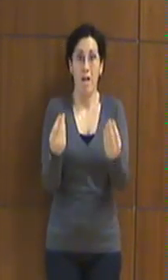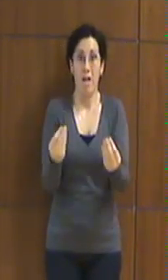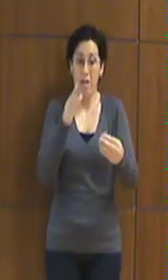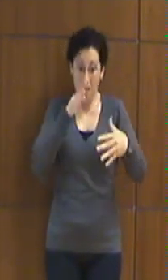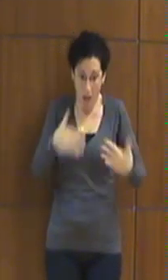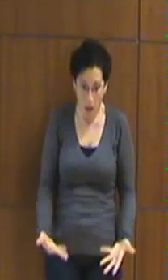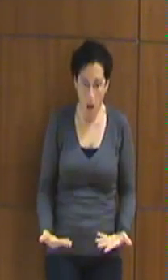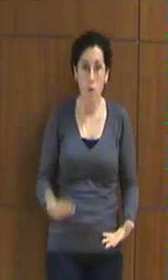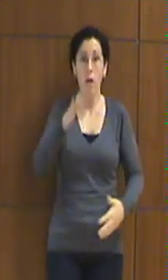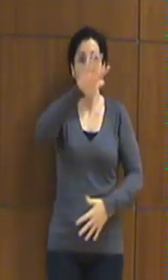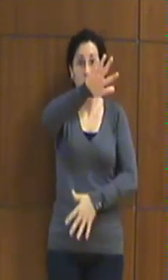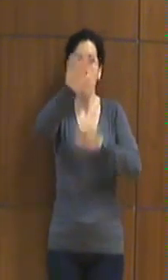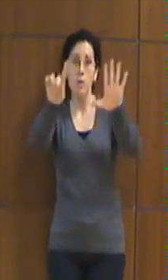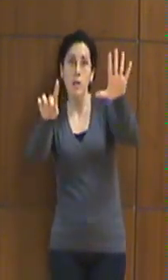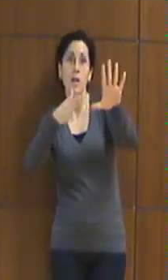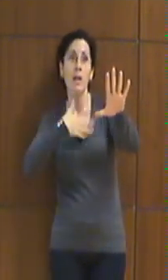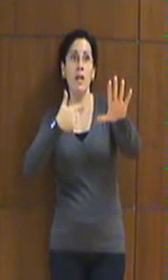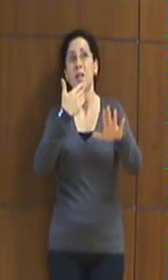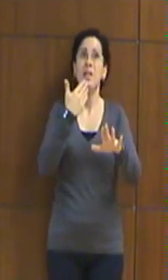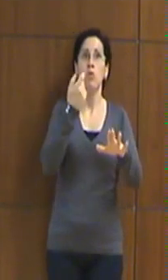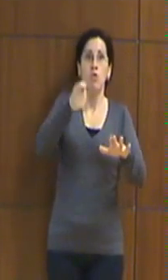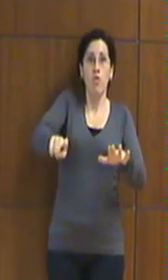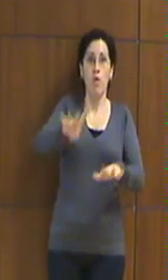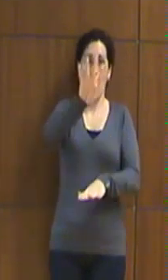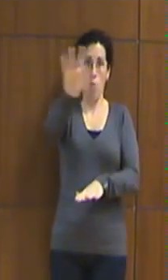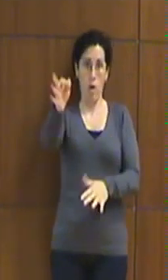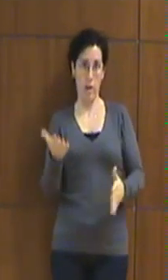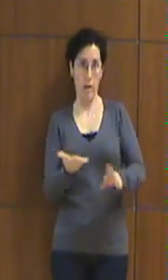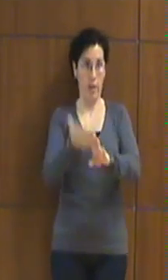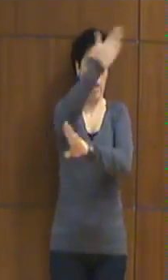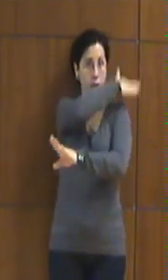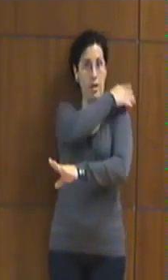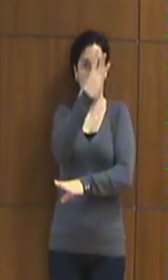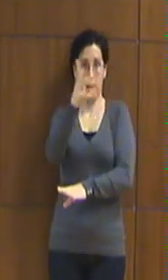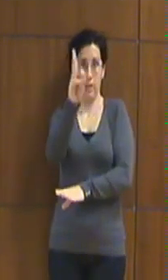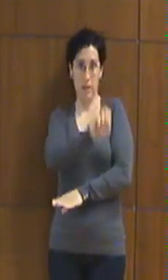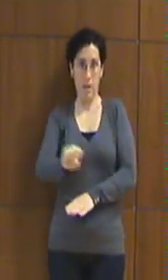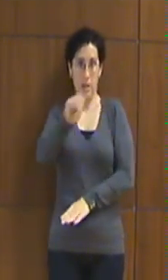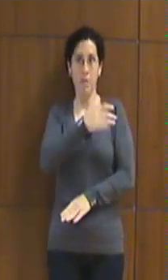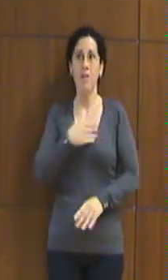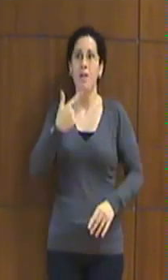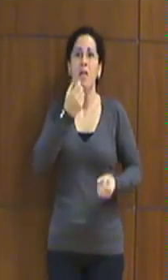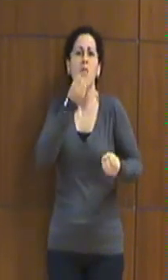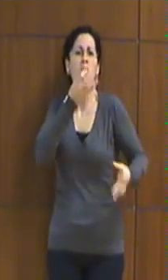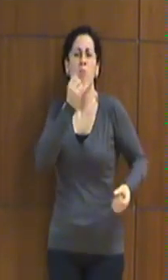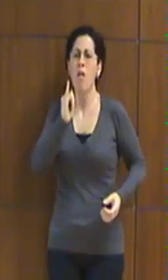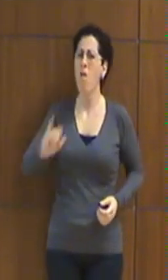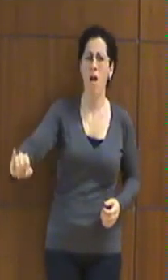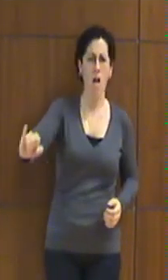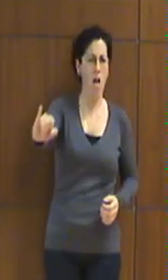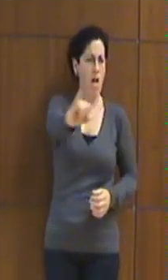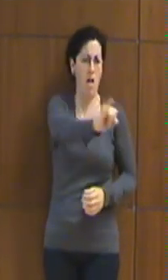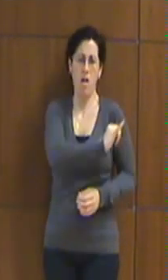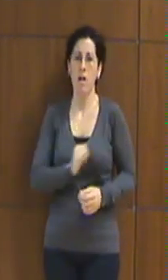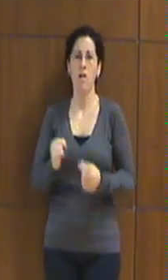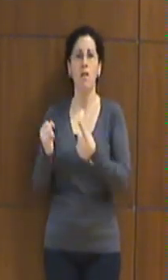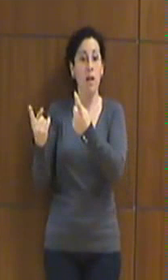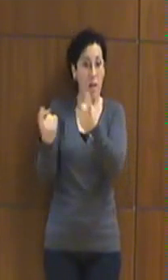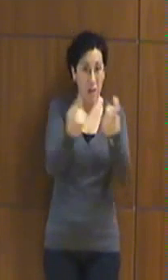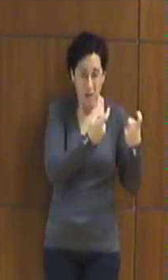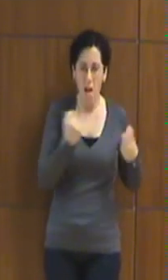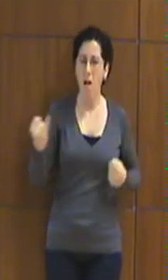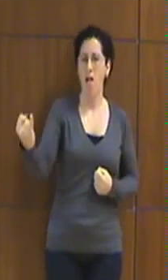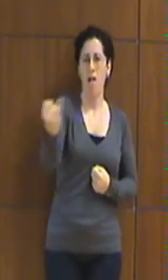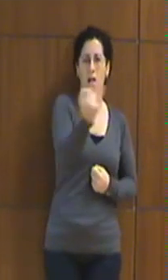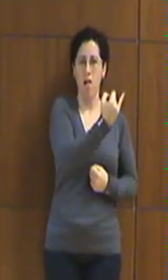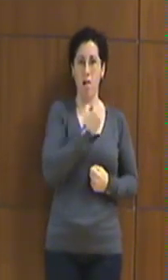son los 40 años de hace 30 años, ¿no? Entonces, la información ahí alrededor sí la tienes. Tienes información, tienes necesidad.